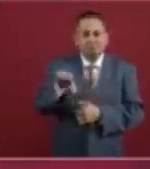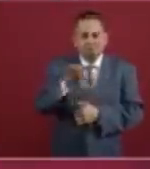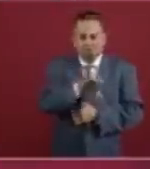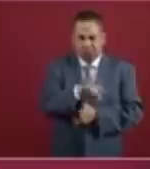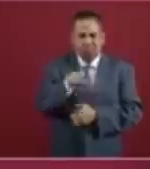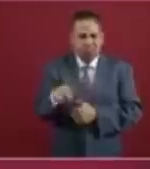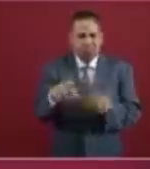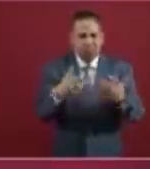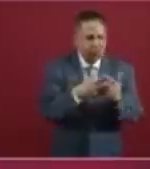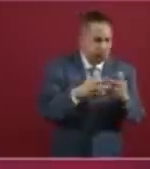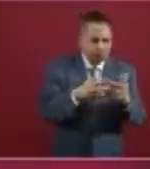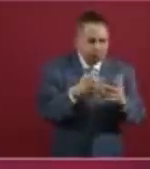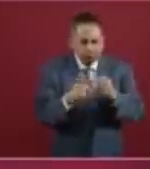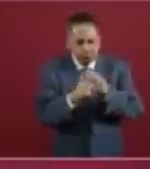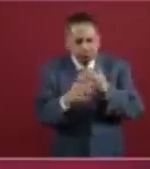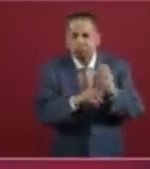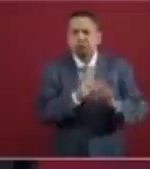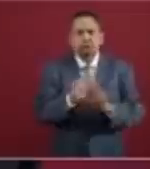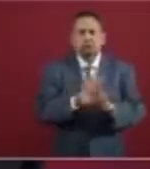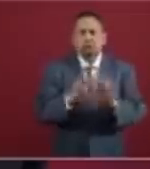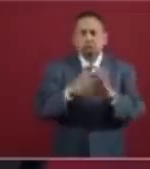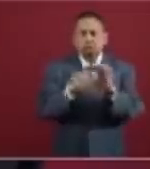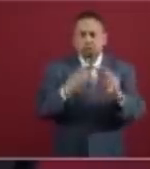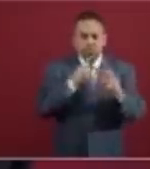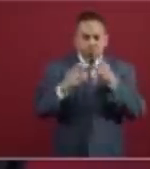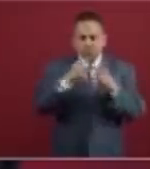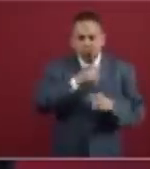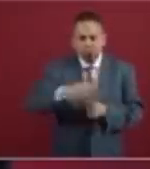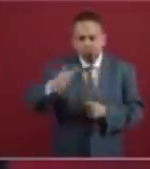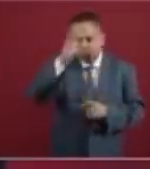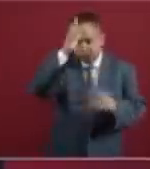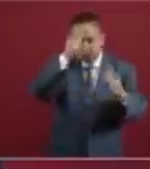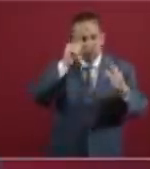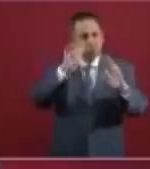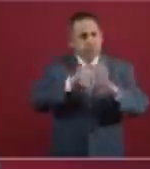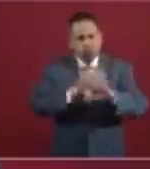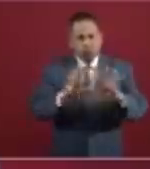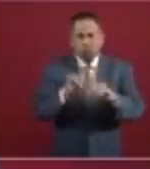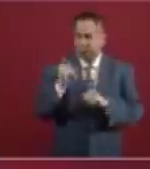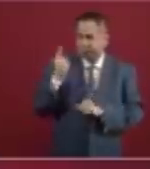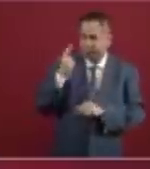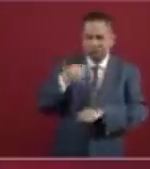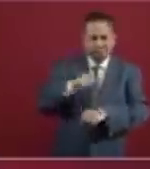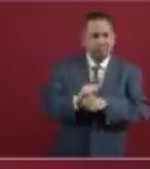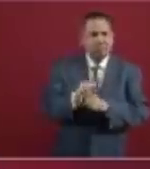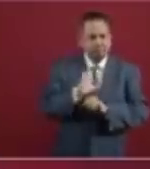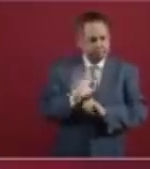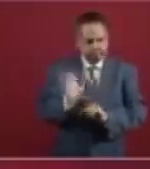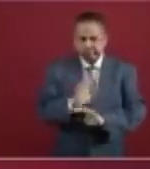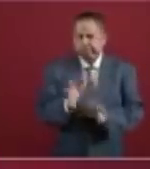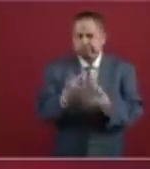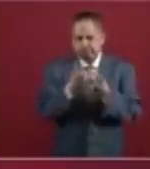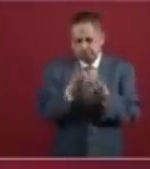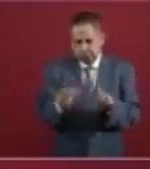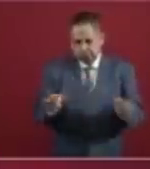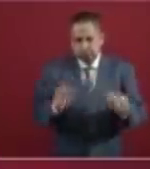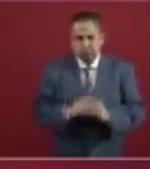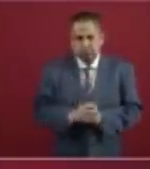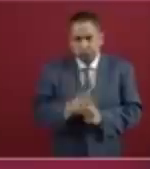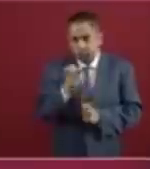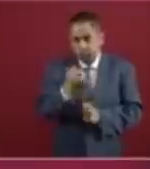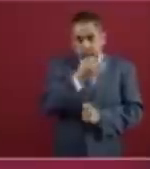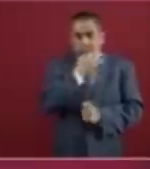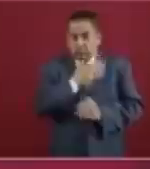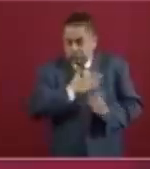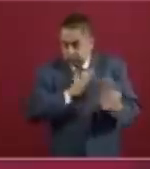y al parecer se llegó a un acuerdo la semana pasada. Ese es el informe